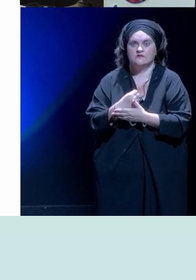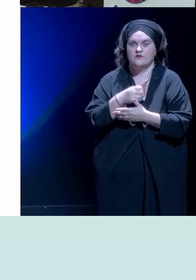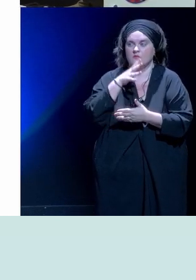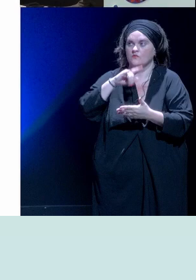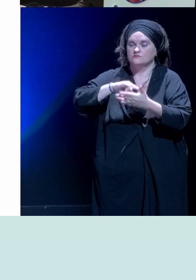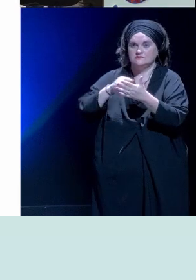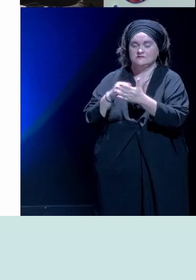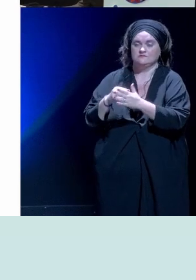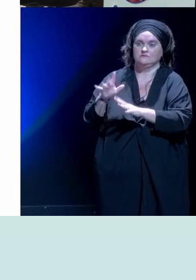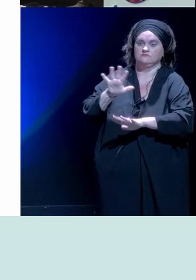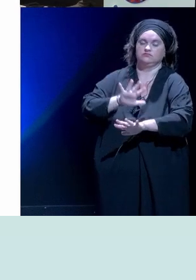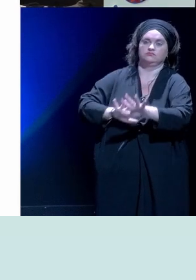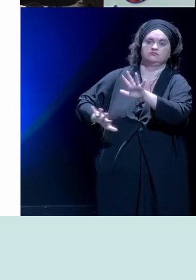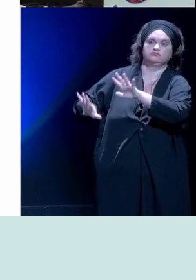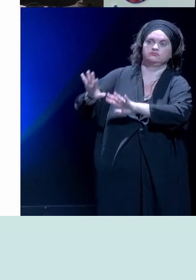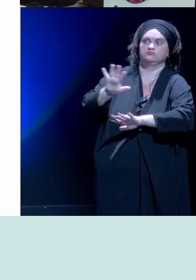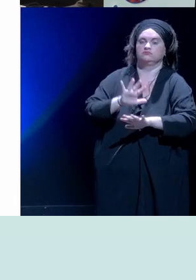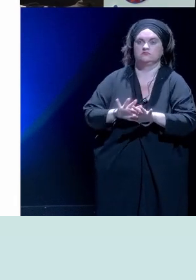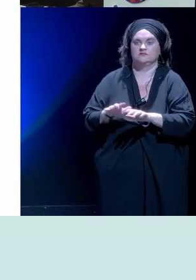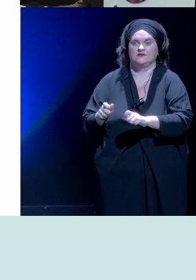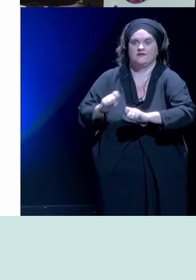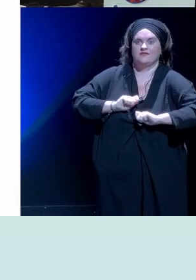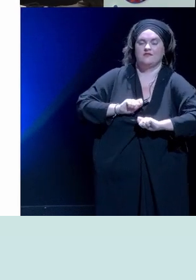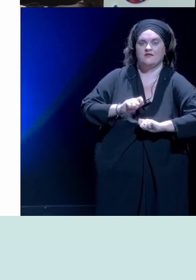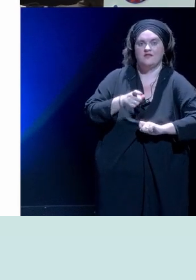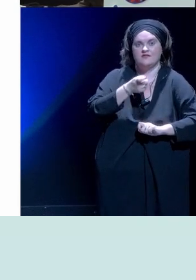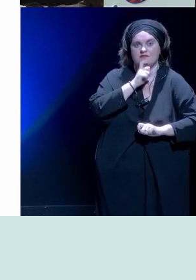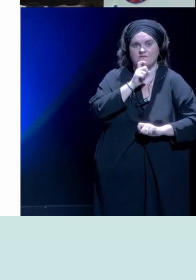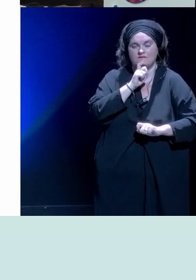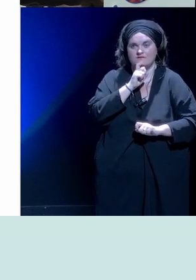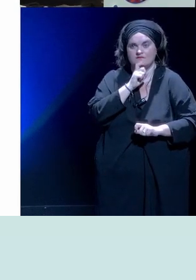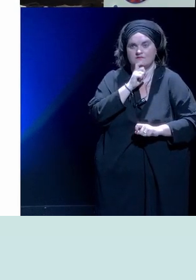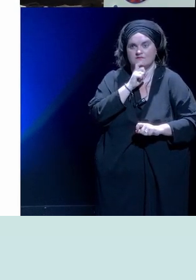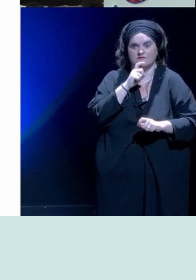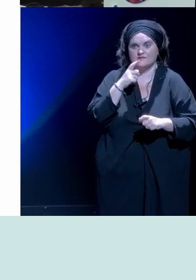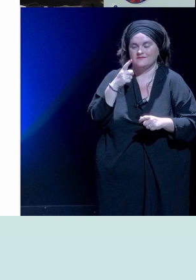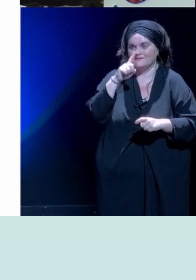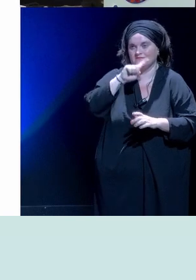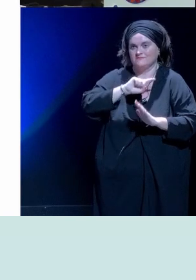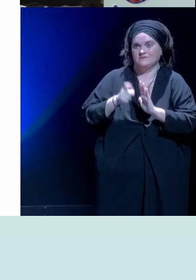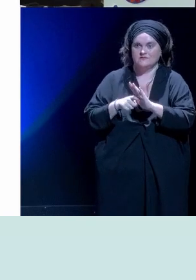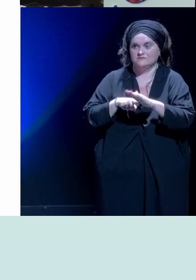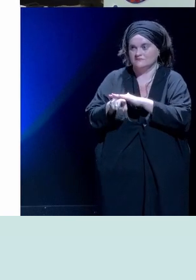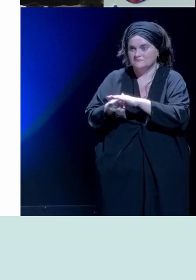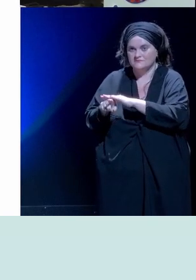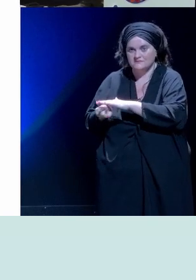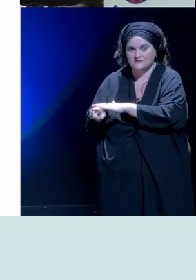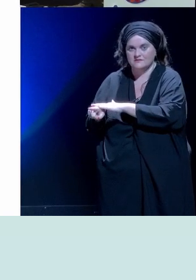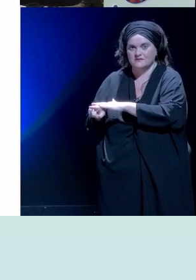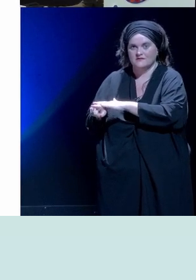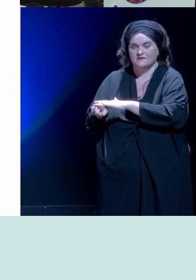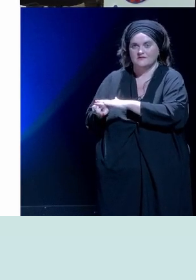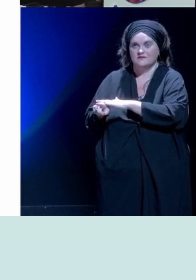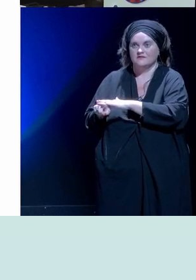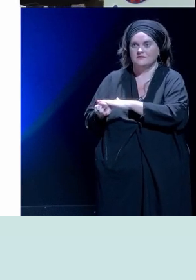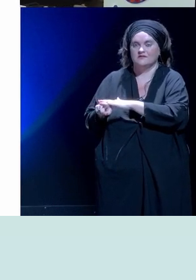muy complejo que dificulta muchísimo las cosas, que es muy burocrático y que funciona además en detrimento